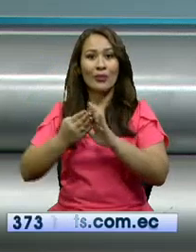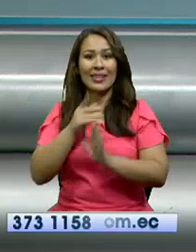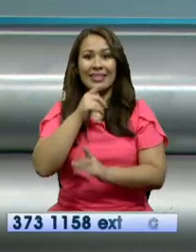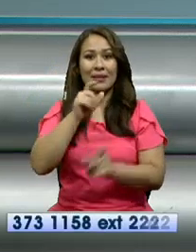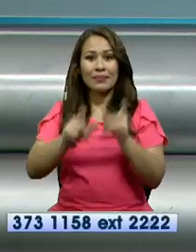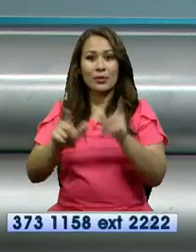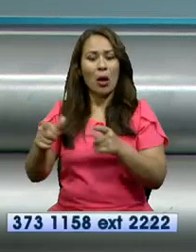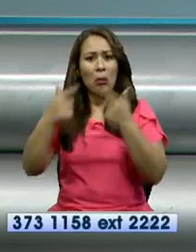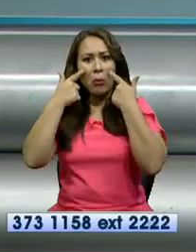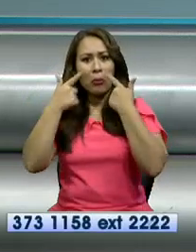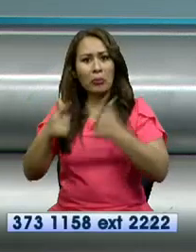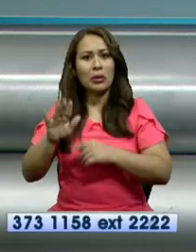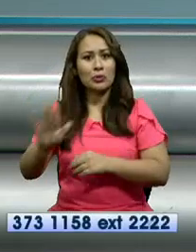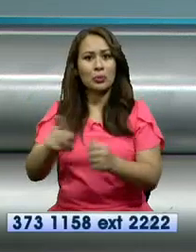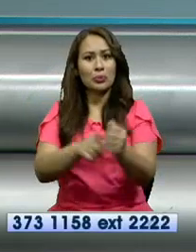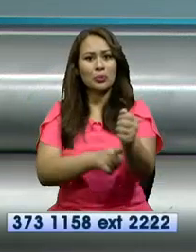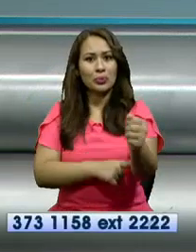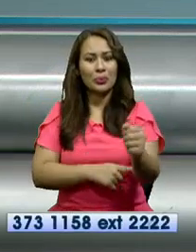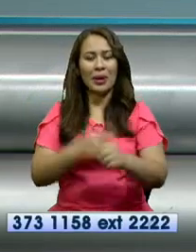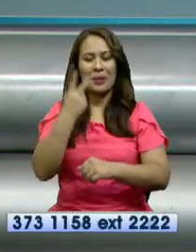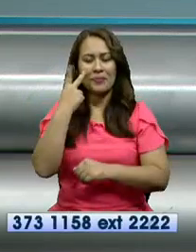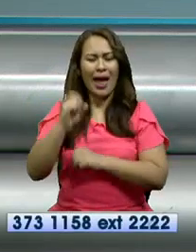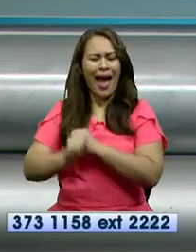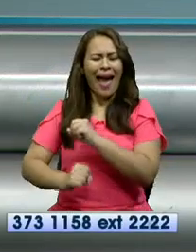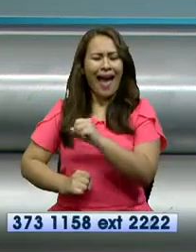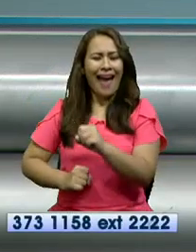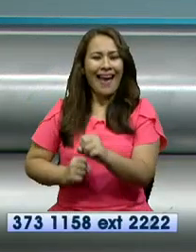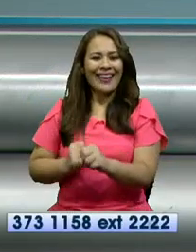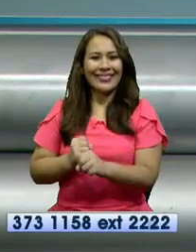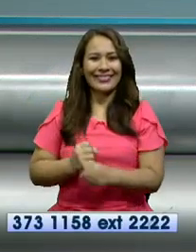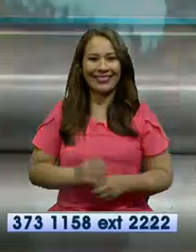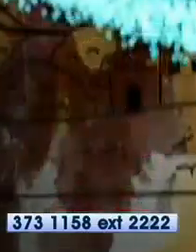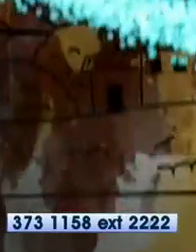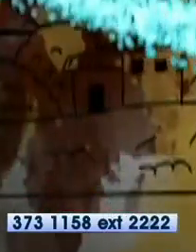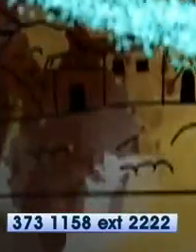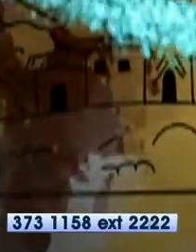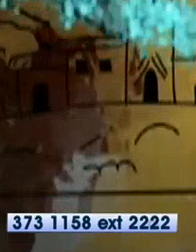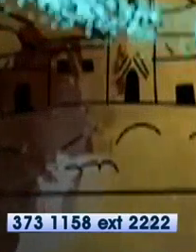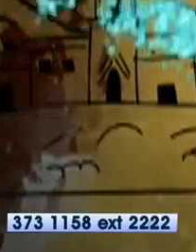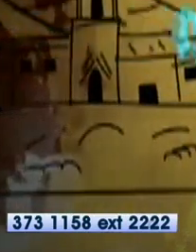habitantes conservan sus tradiciones y costumbres milenarias.